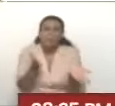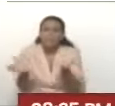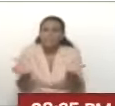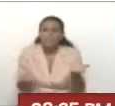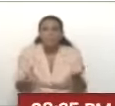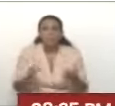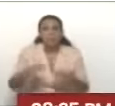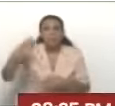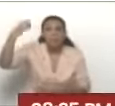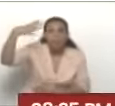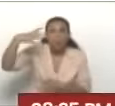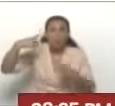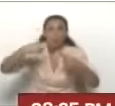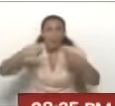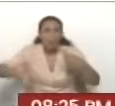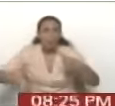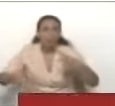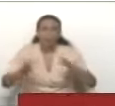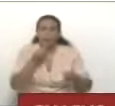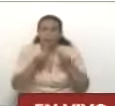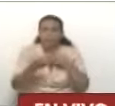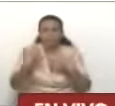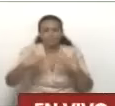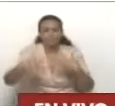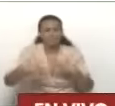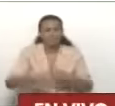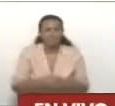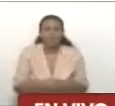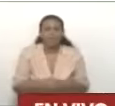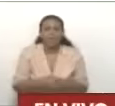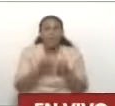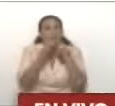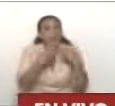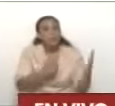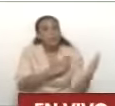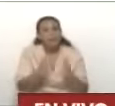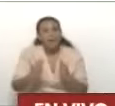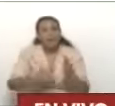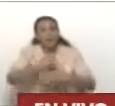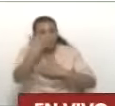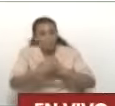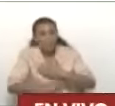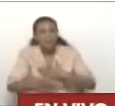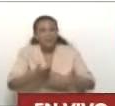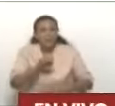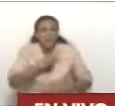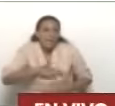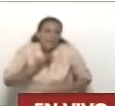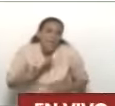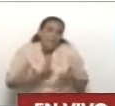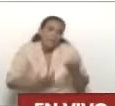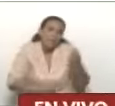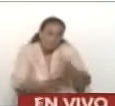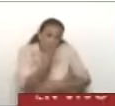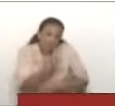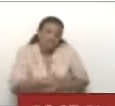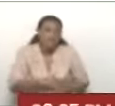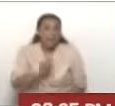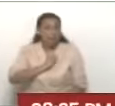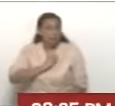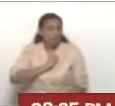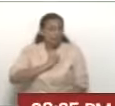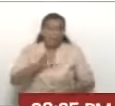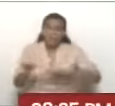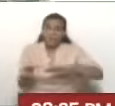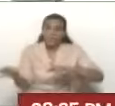por eso todos los días nos dedicamos a ello. Tenemos bonitos planes y programas que vamos a seguir fortaleciendo. La identidad del municipio